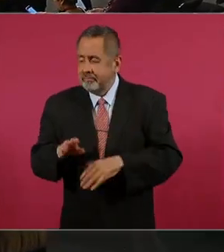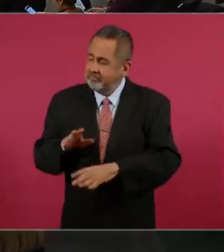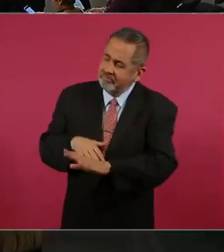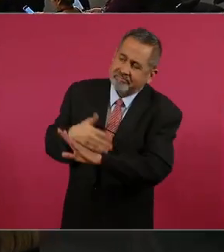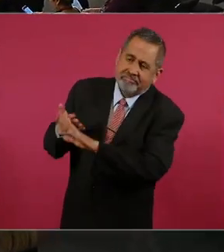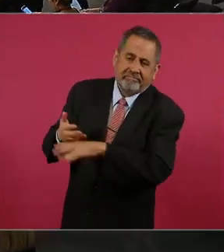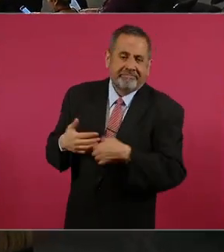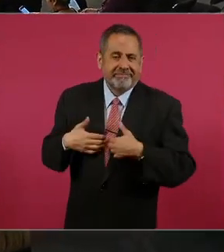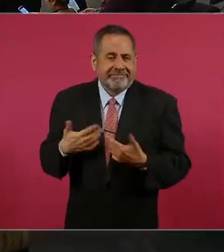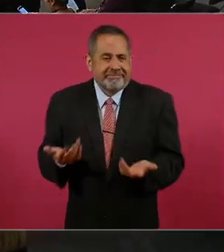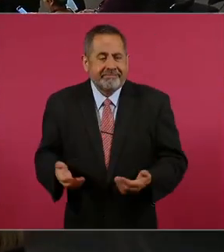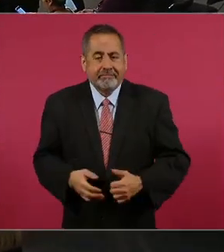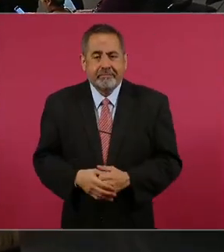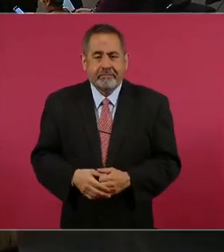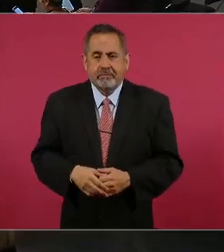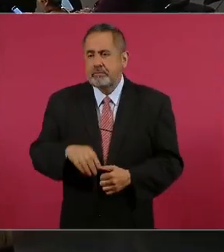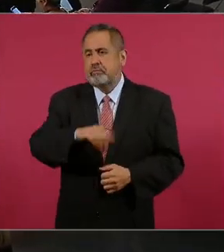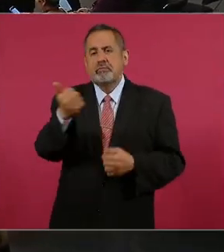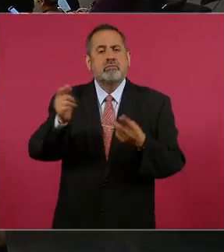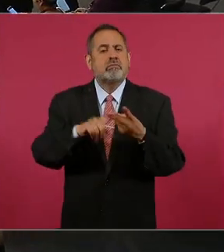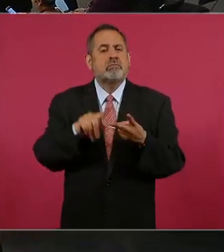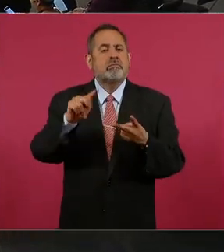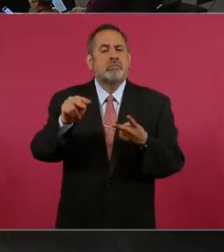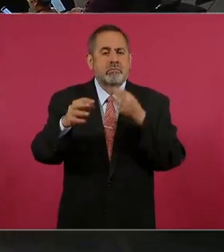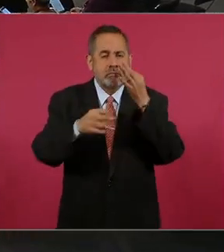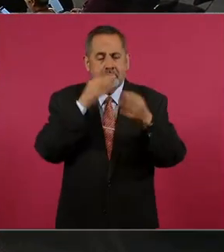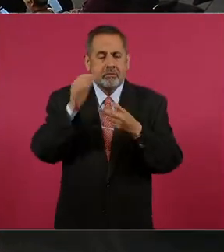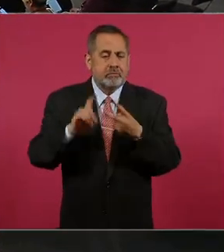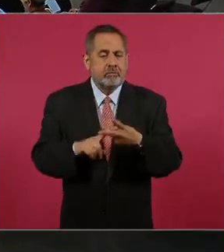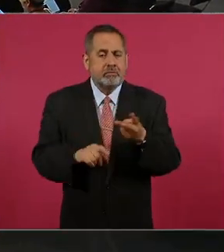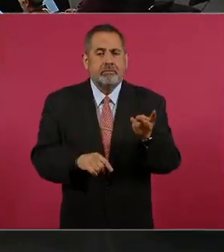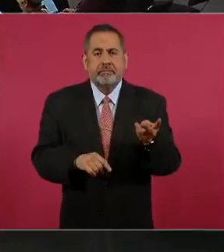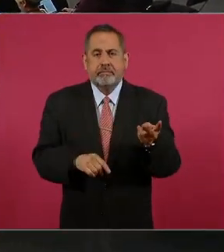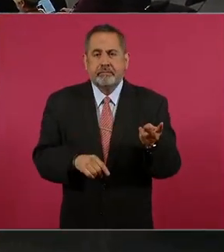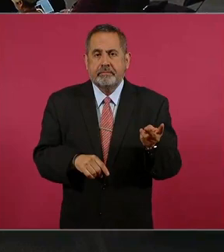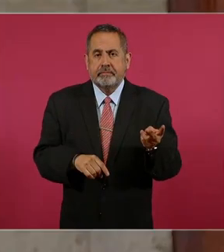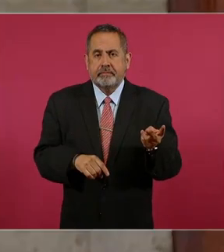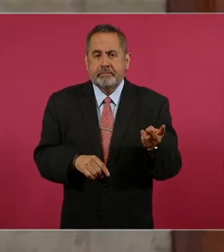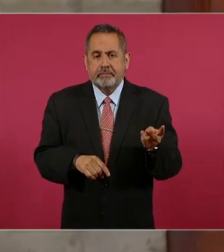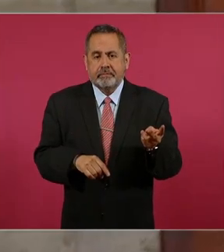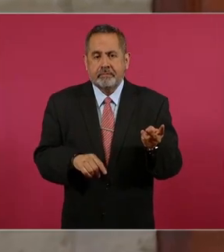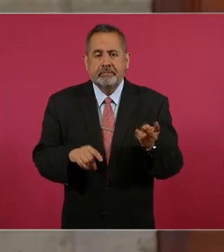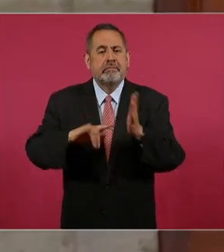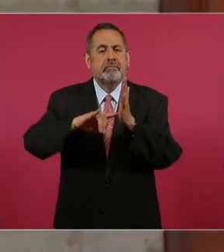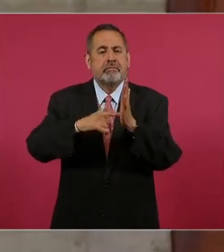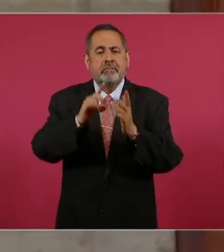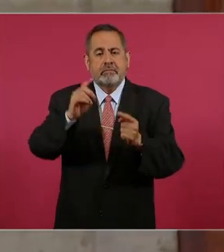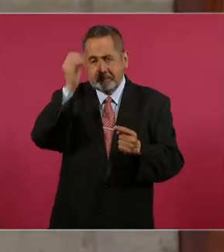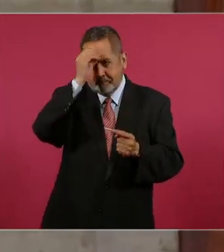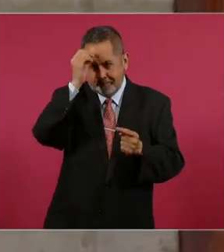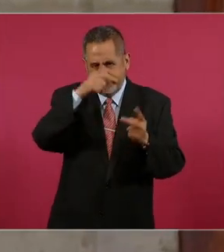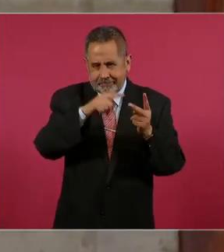El otro programa de Televisa de La Hora de Opinar.